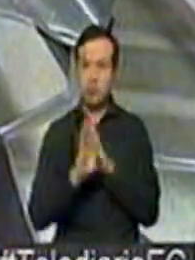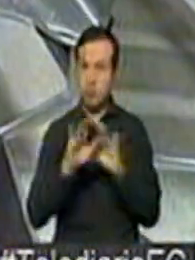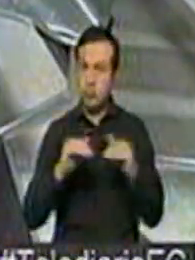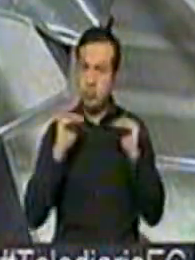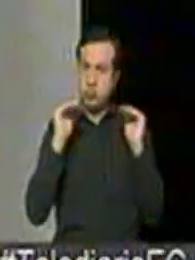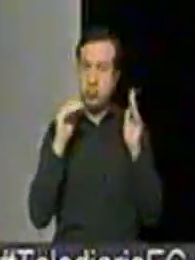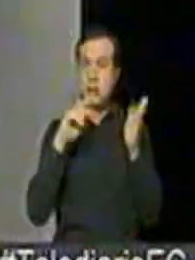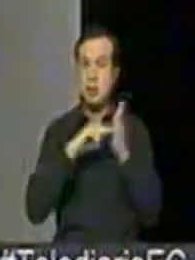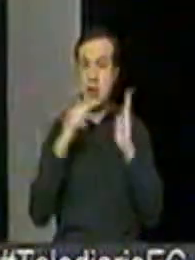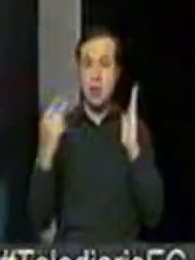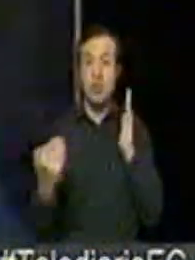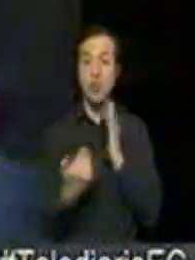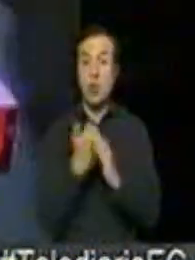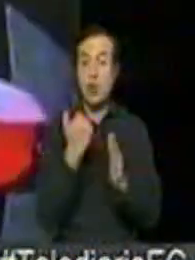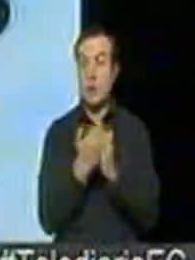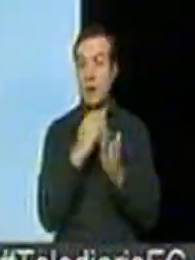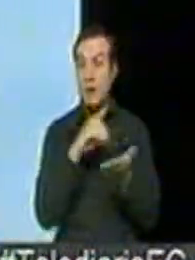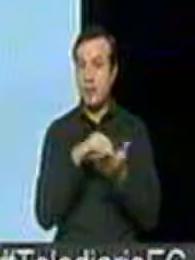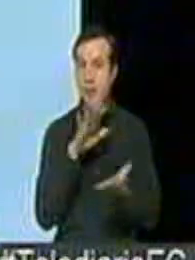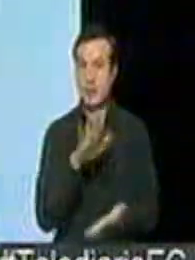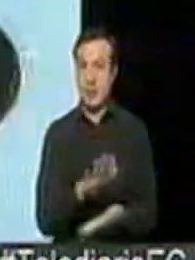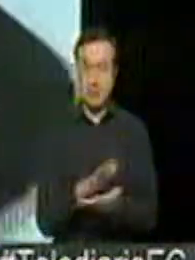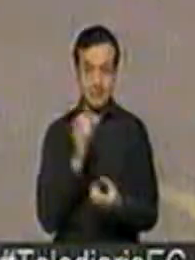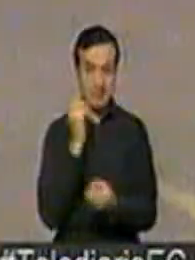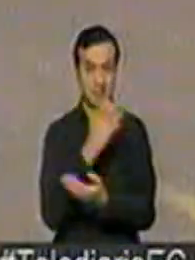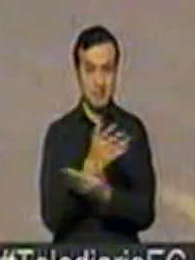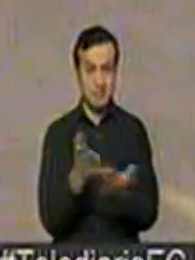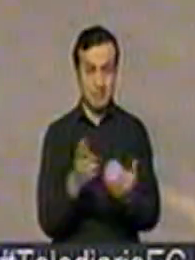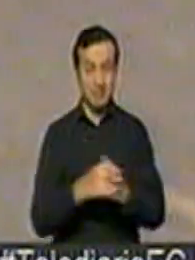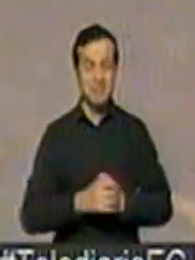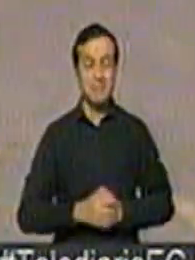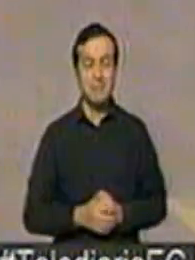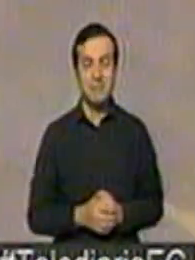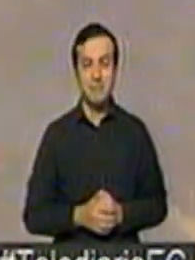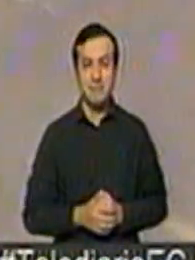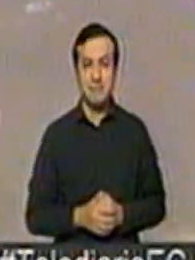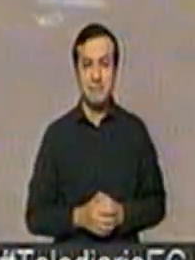conlleva la aplicación de las nuevas tecnologías de la información. Javier Ceballos, Medios Públicos.